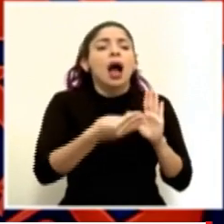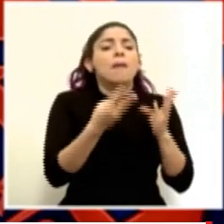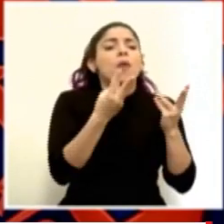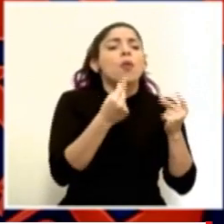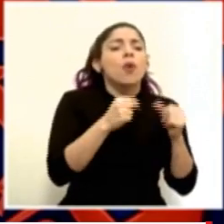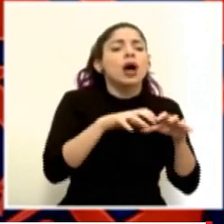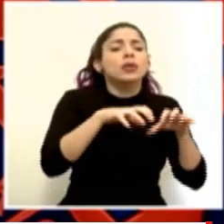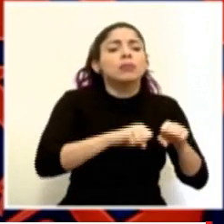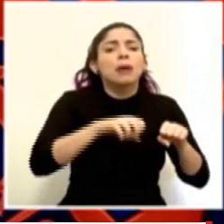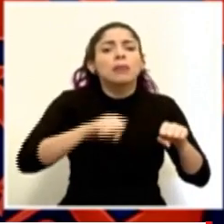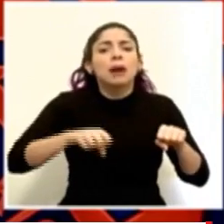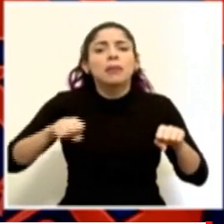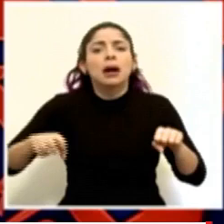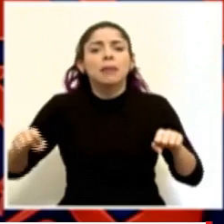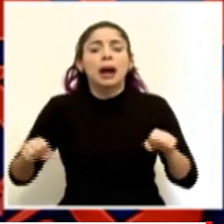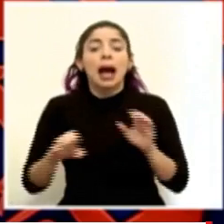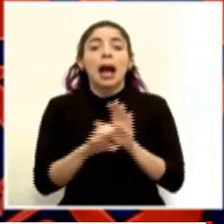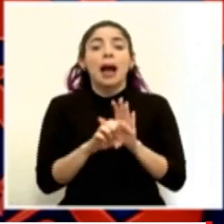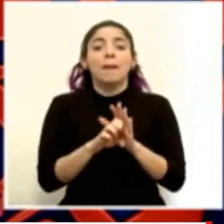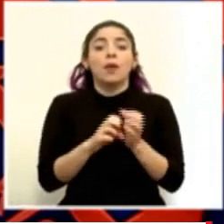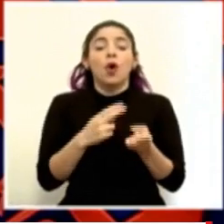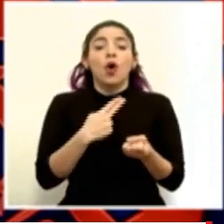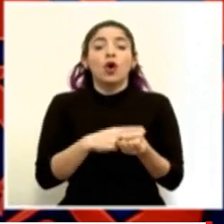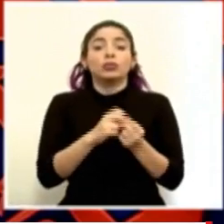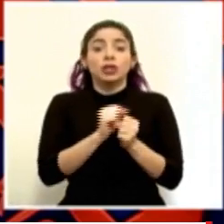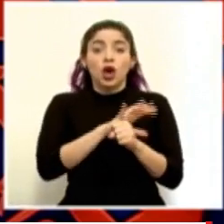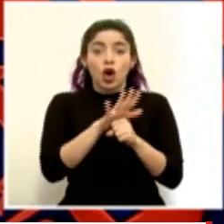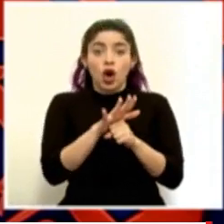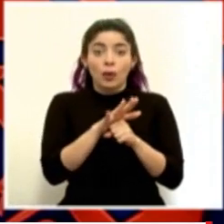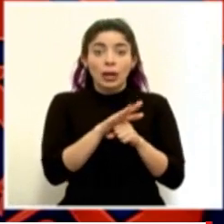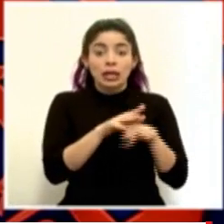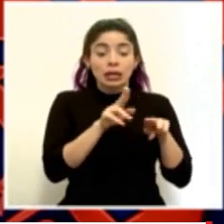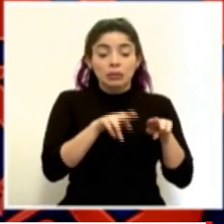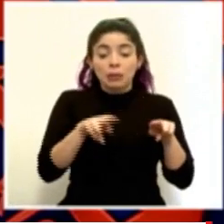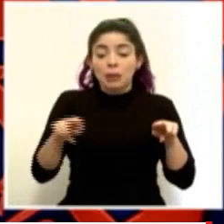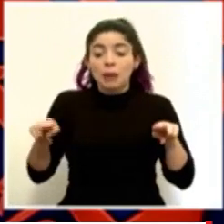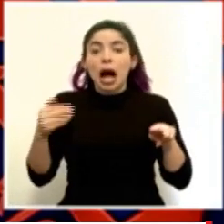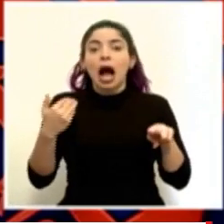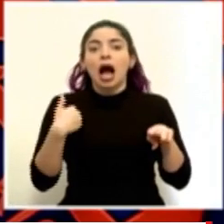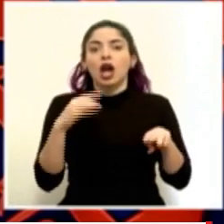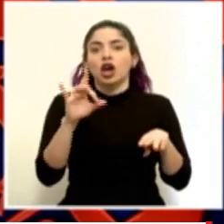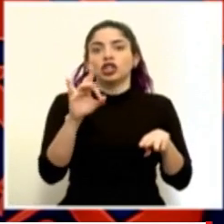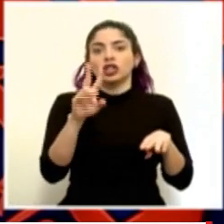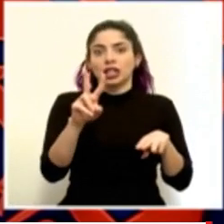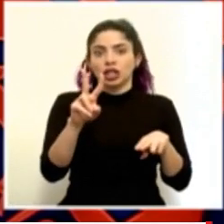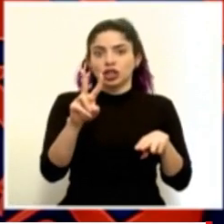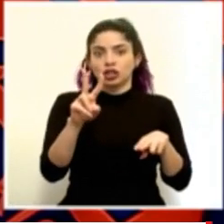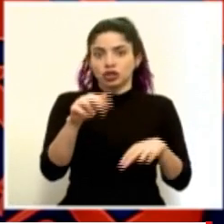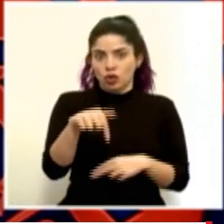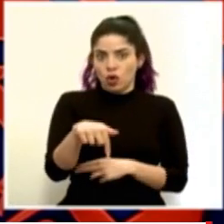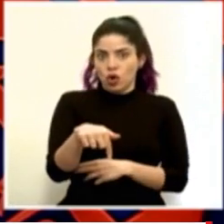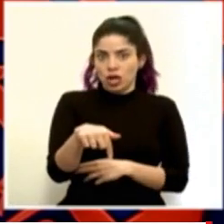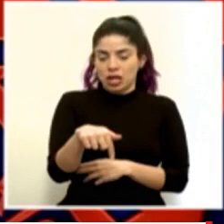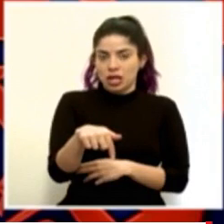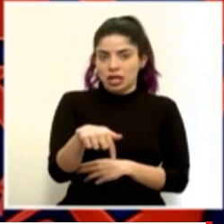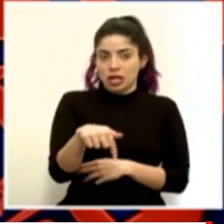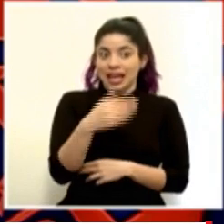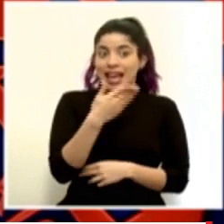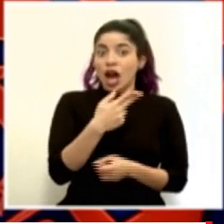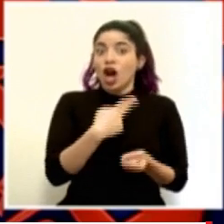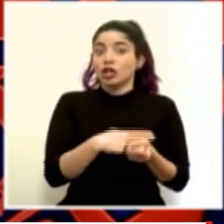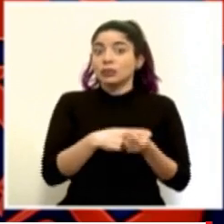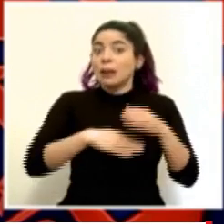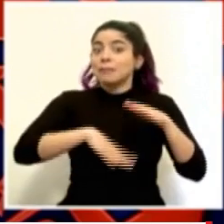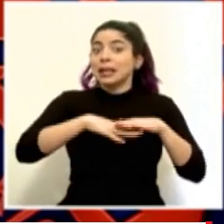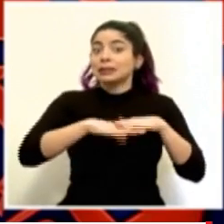camas, por ejemplo, en SEACO, llevamos 82 hoy. Ese hospital